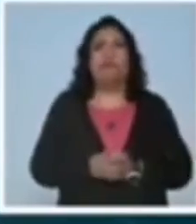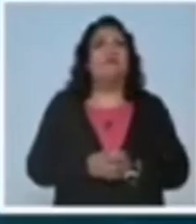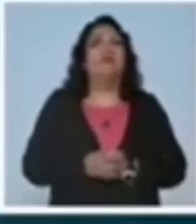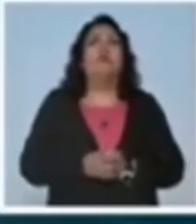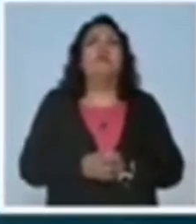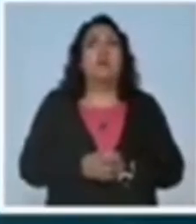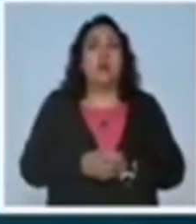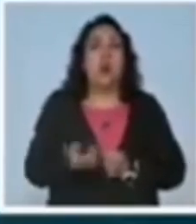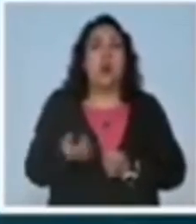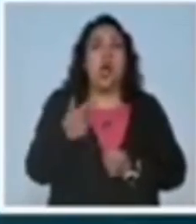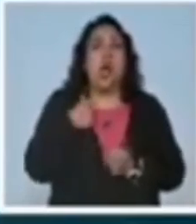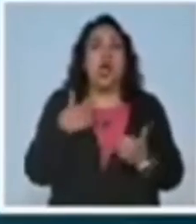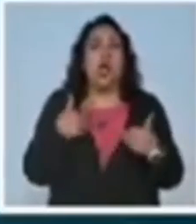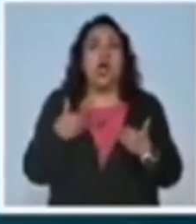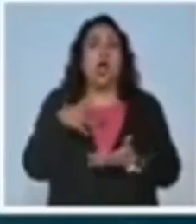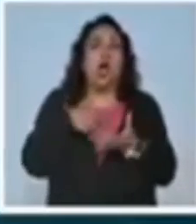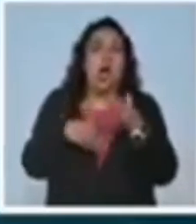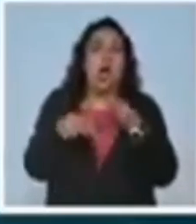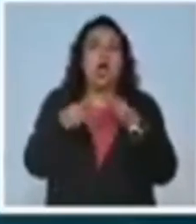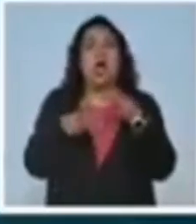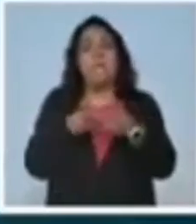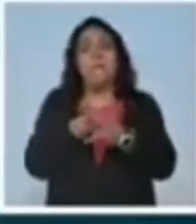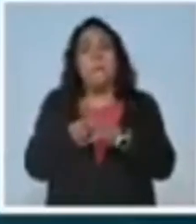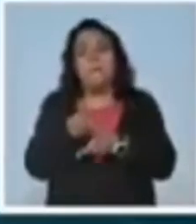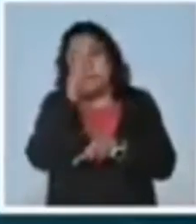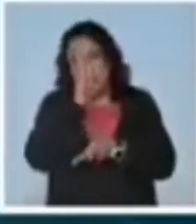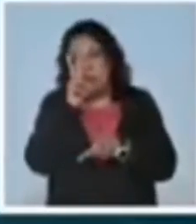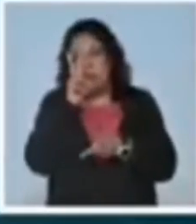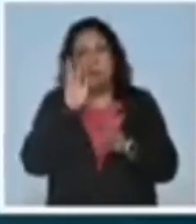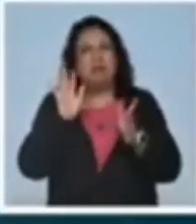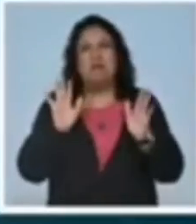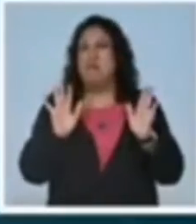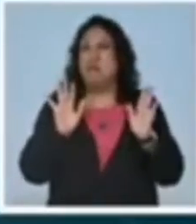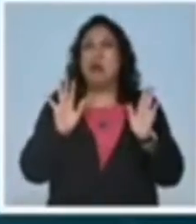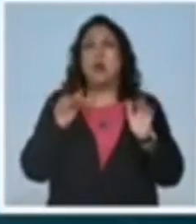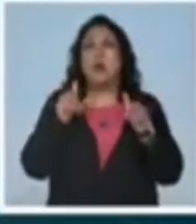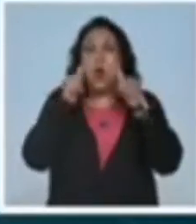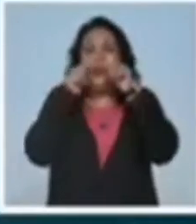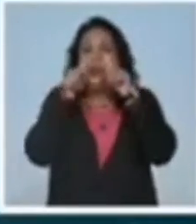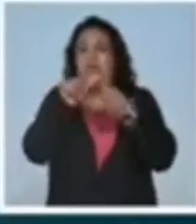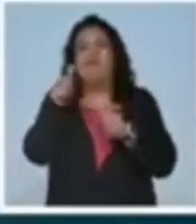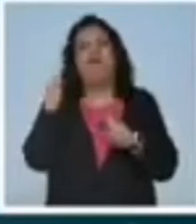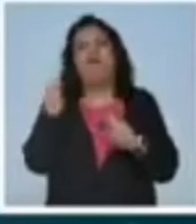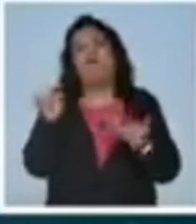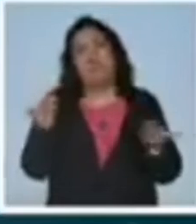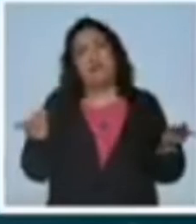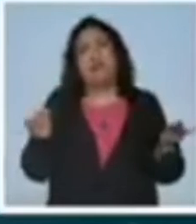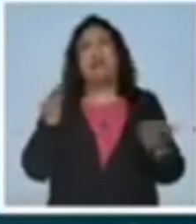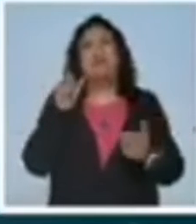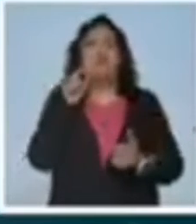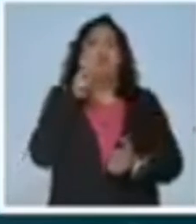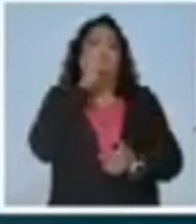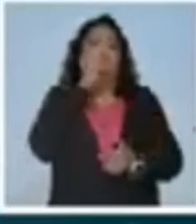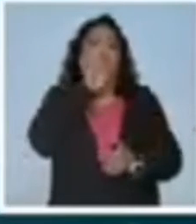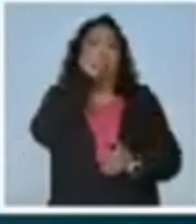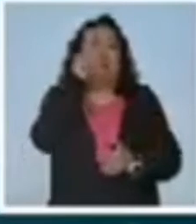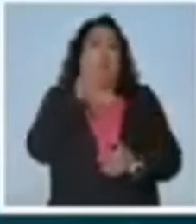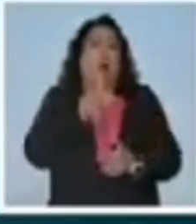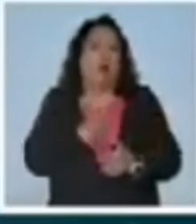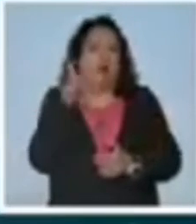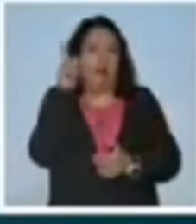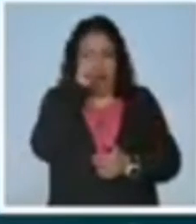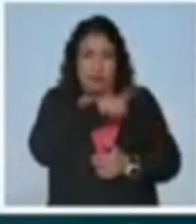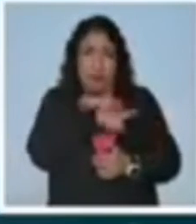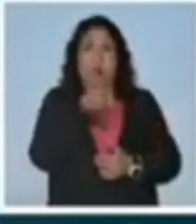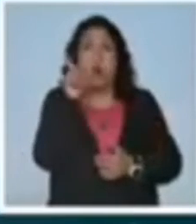los más comprensivos, tolerantes, los que están atentos al otro, ¿no? Y sobre todo si son sus papás, ¿no?